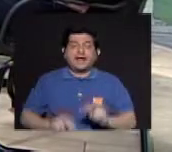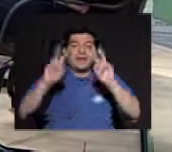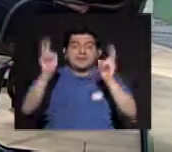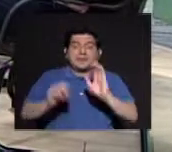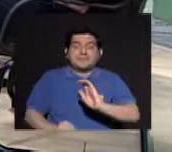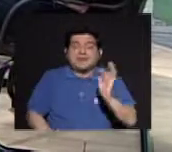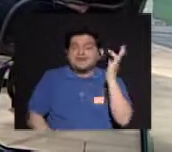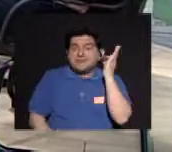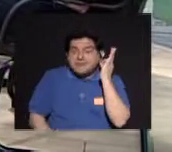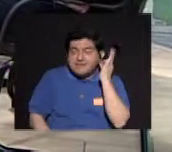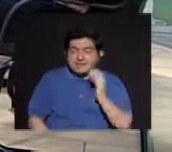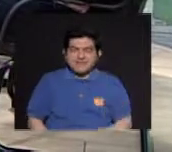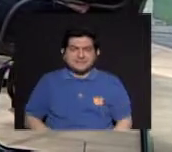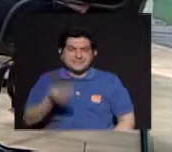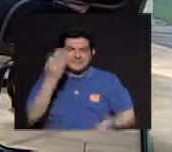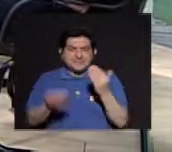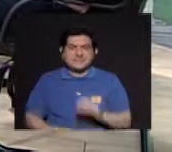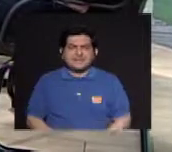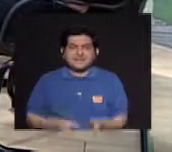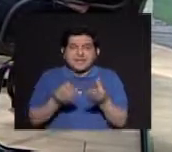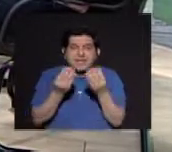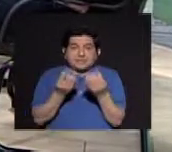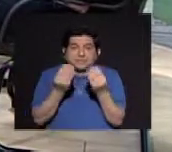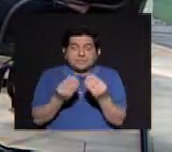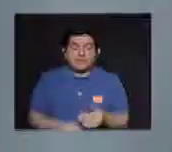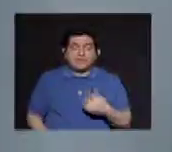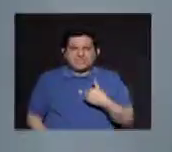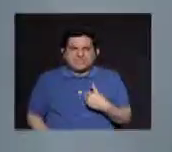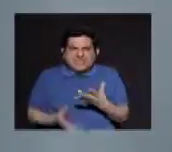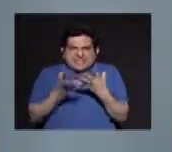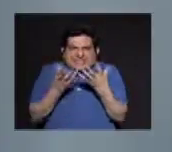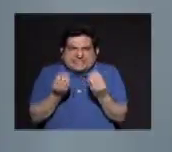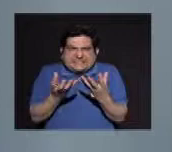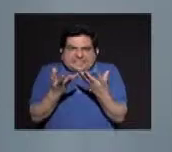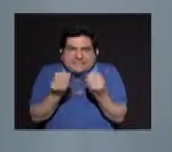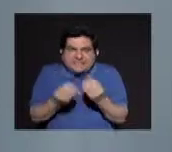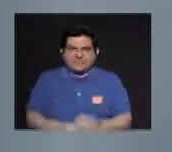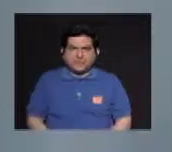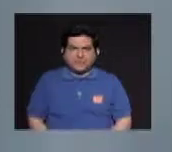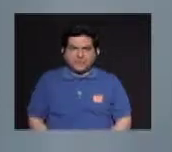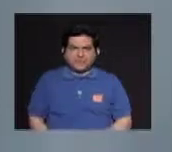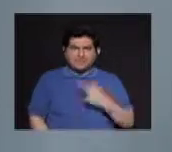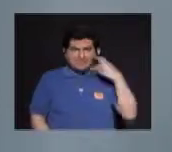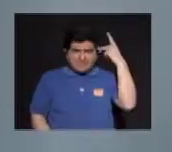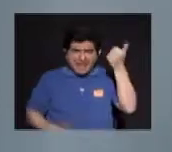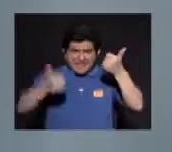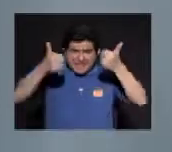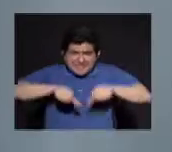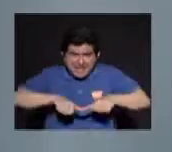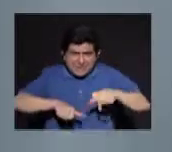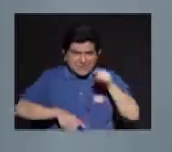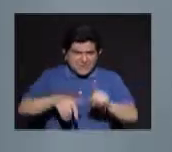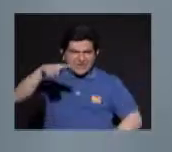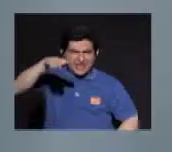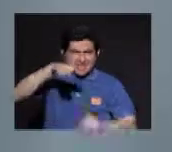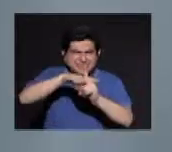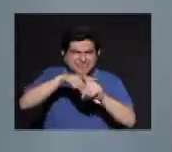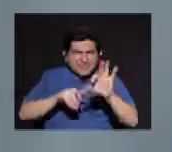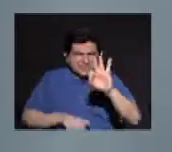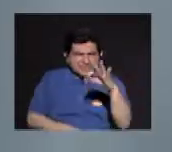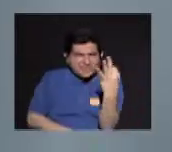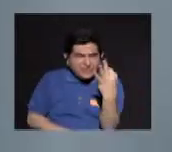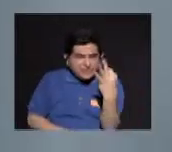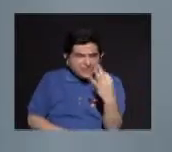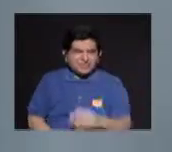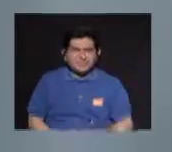tema de que eran niñas y que es un poco de suspenso con terror, ¿verdad? Entonces, ¿qué papás iban a estar de acuerdo en que ellas aparecieran